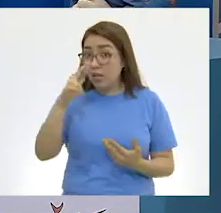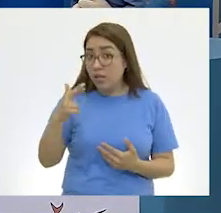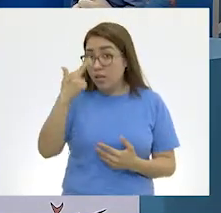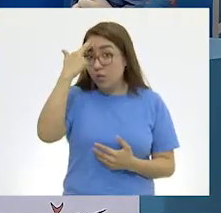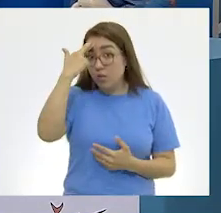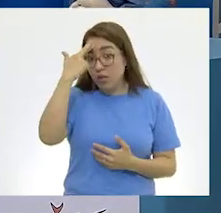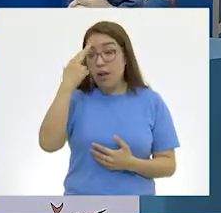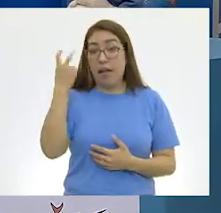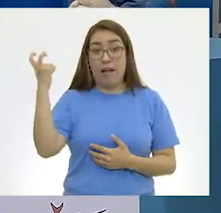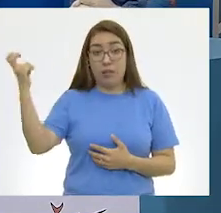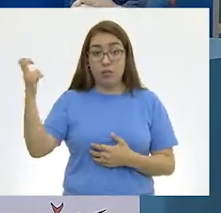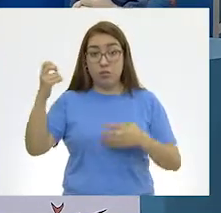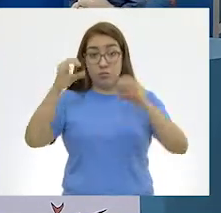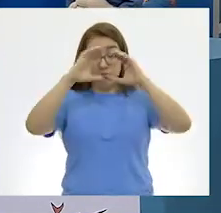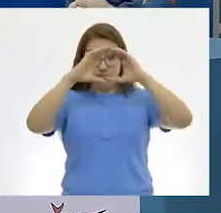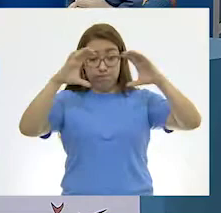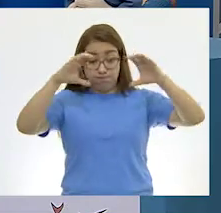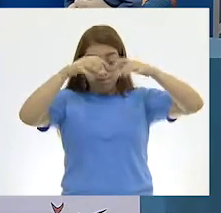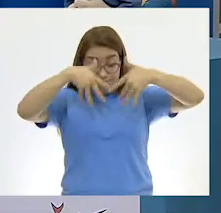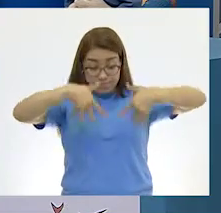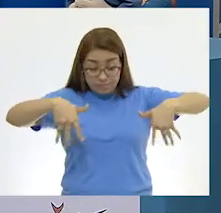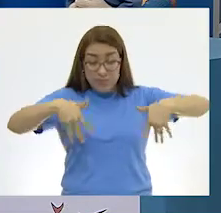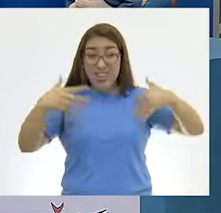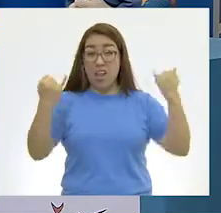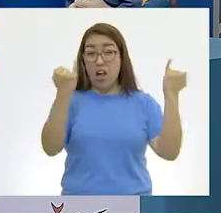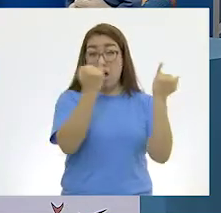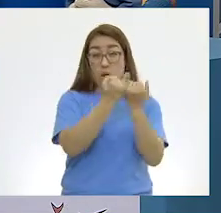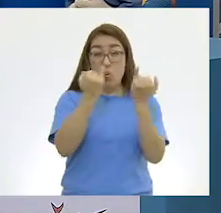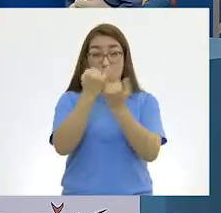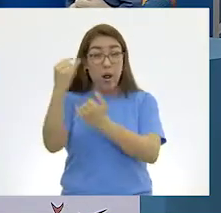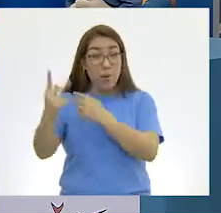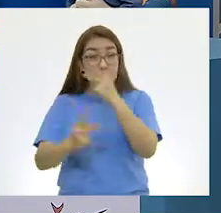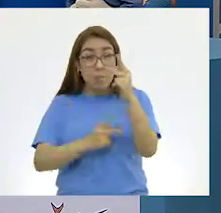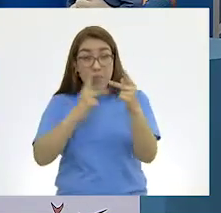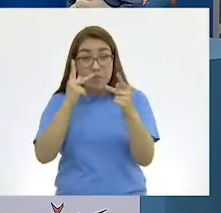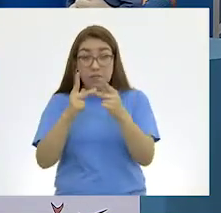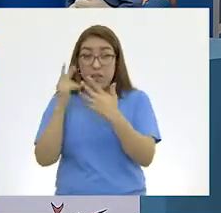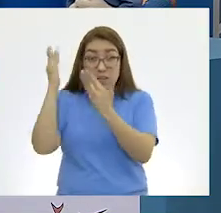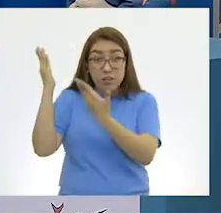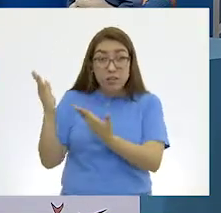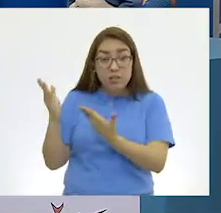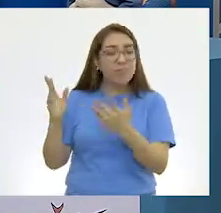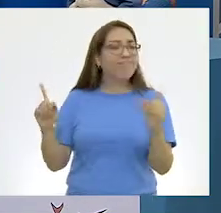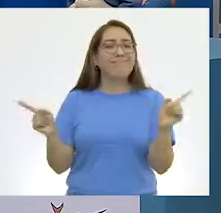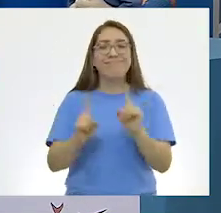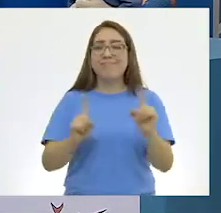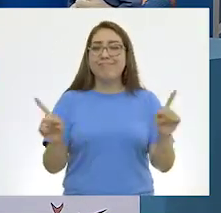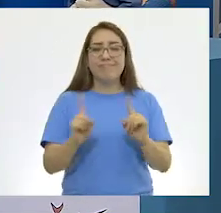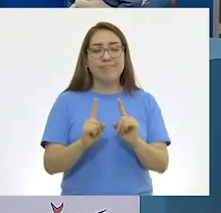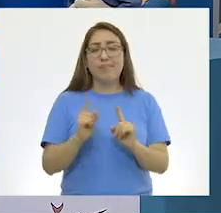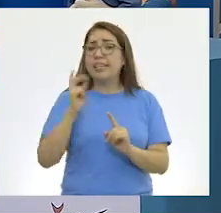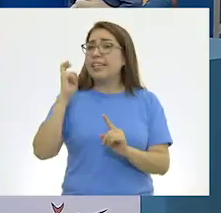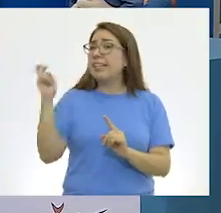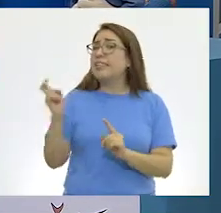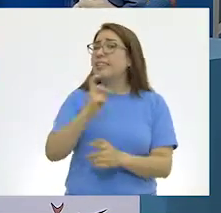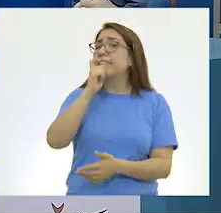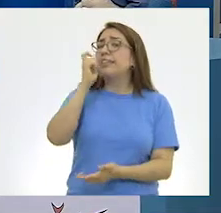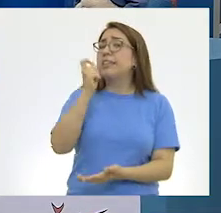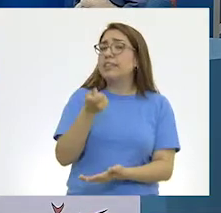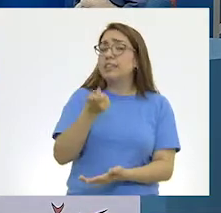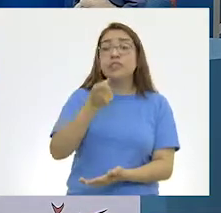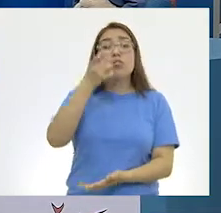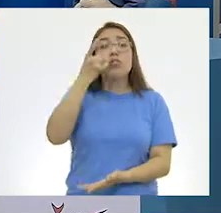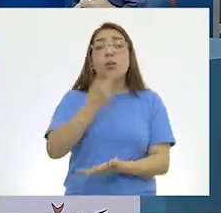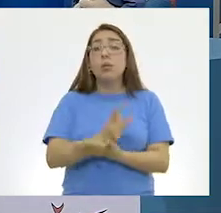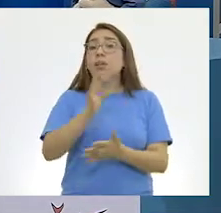no deben ser iguales, no tienen que serlo necesariamente como el mío. Este es solo un ejemplo. De hecho, al